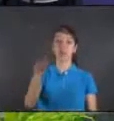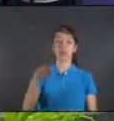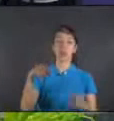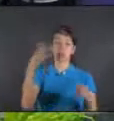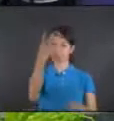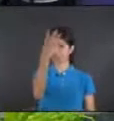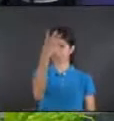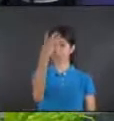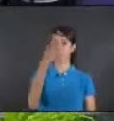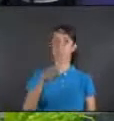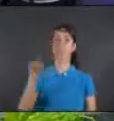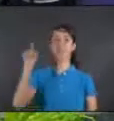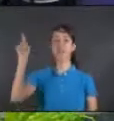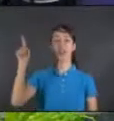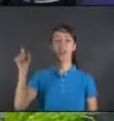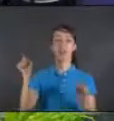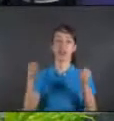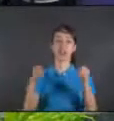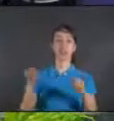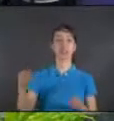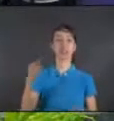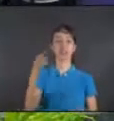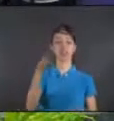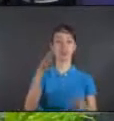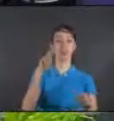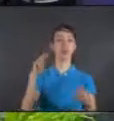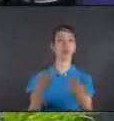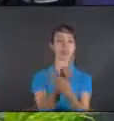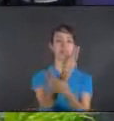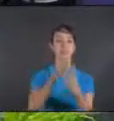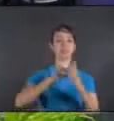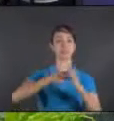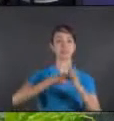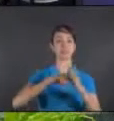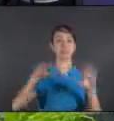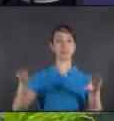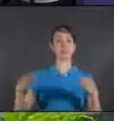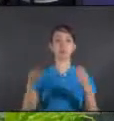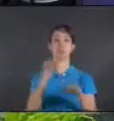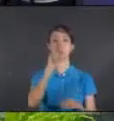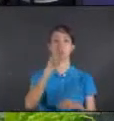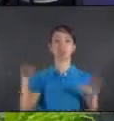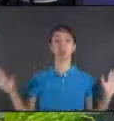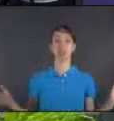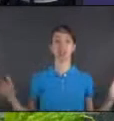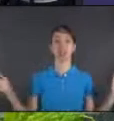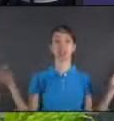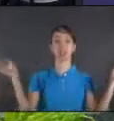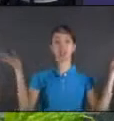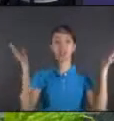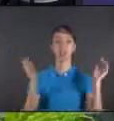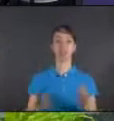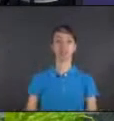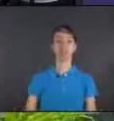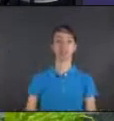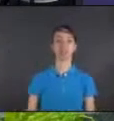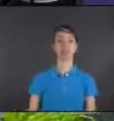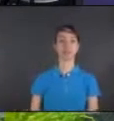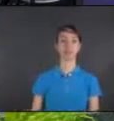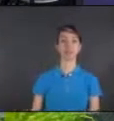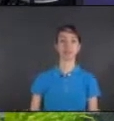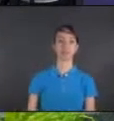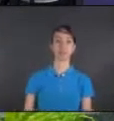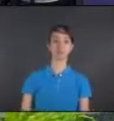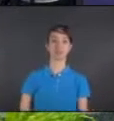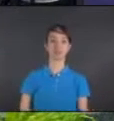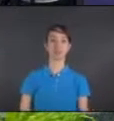el general que estuvo a cargo de los ejércitos en Europa en la Segunda Guerra Mundial, ¿cómo es que se llamaba